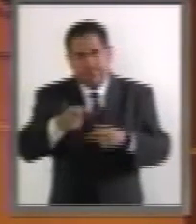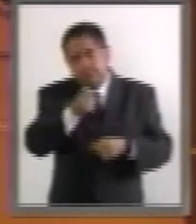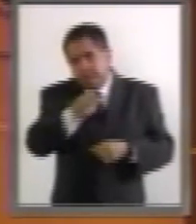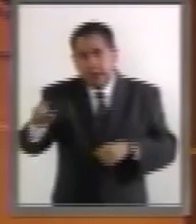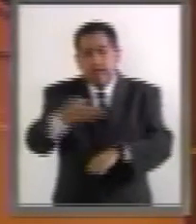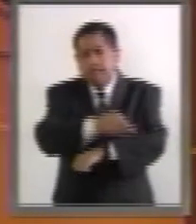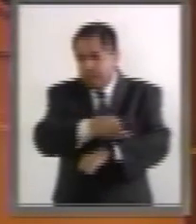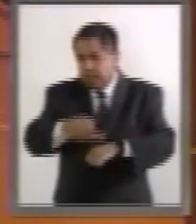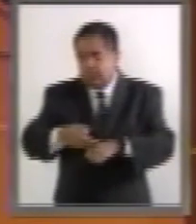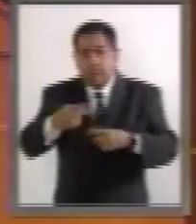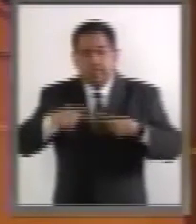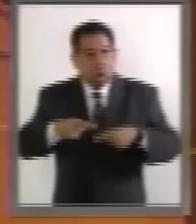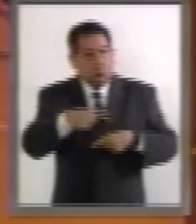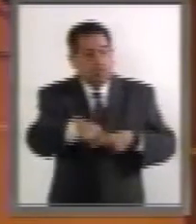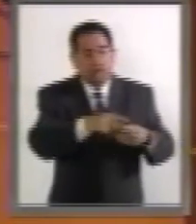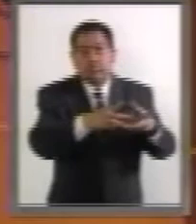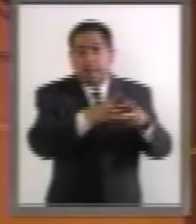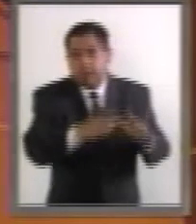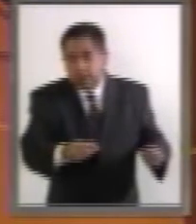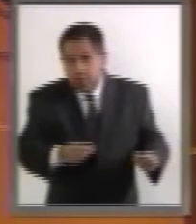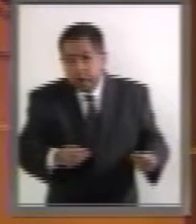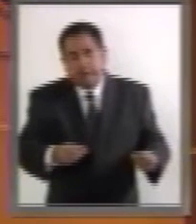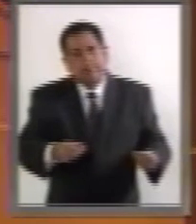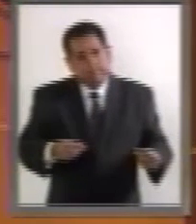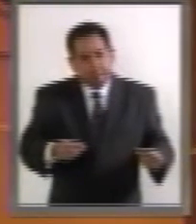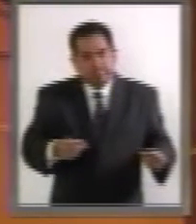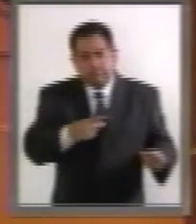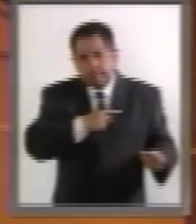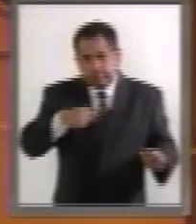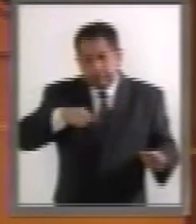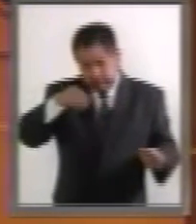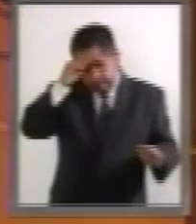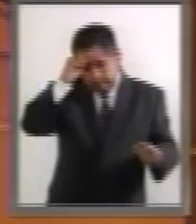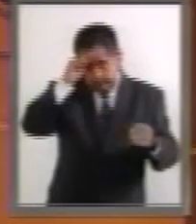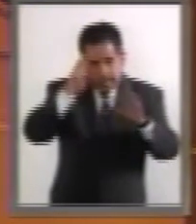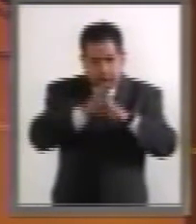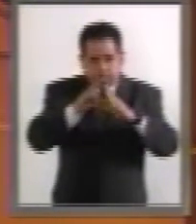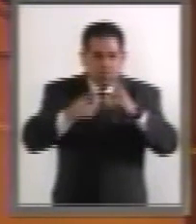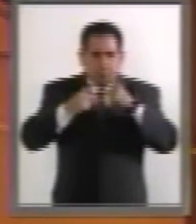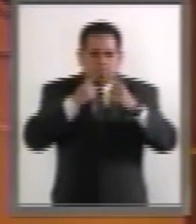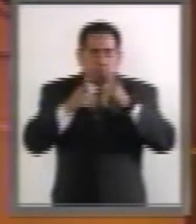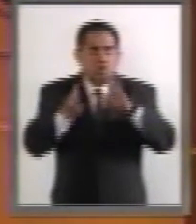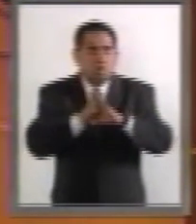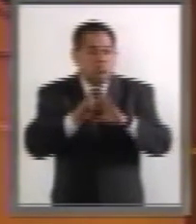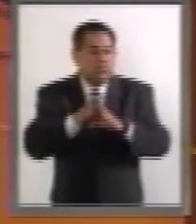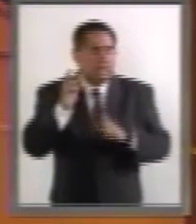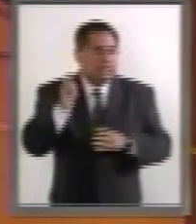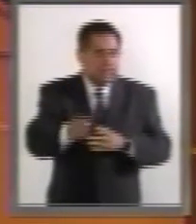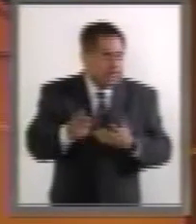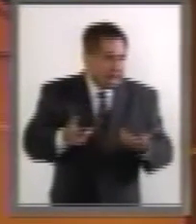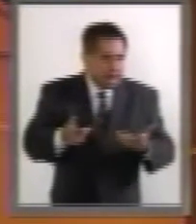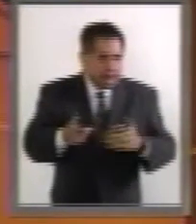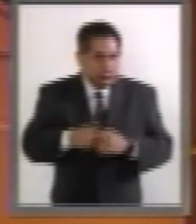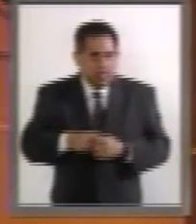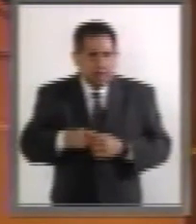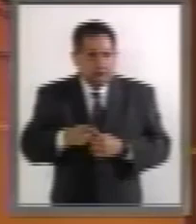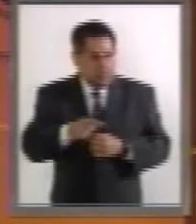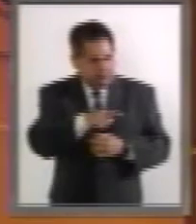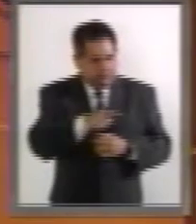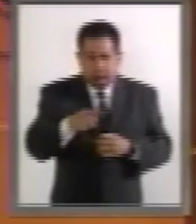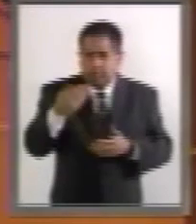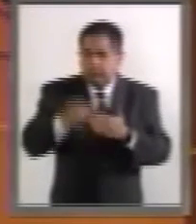familias de personas desaparecidas, tienen que ver mucho con la crítica respecto de la omisión,